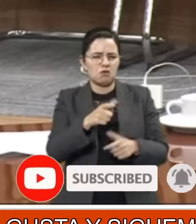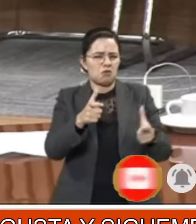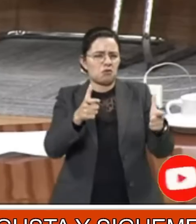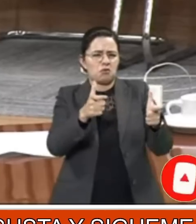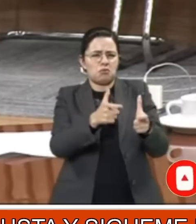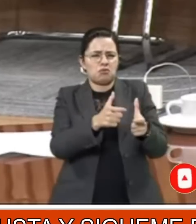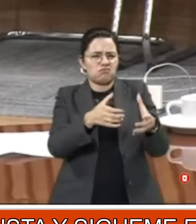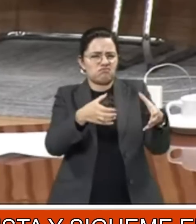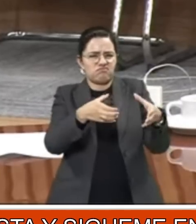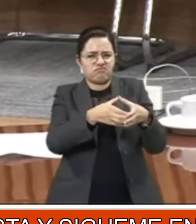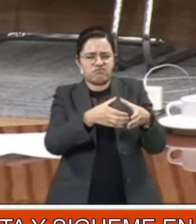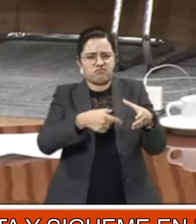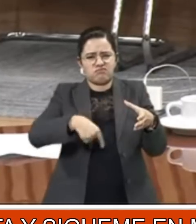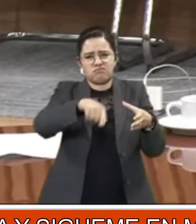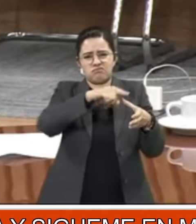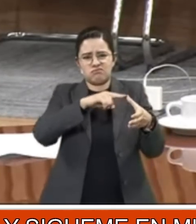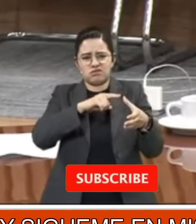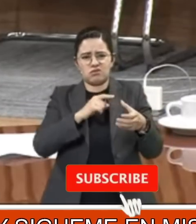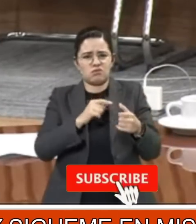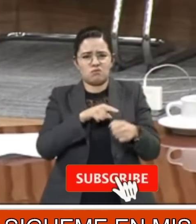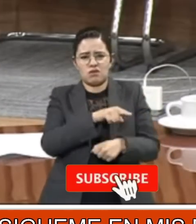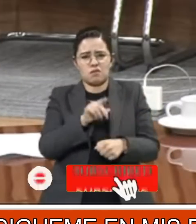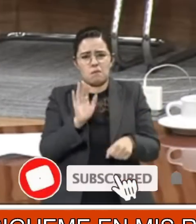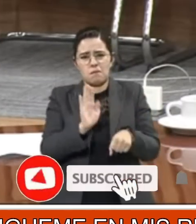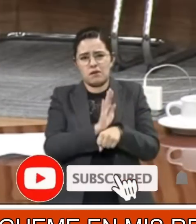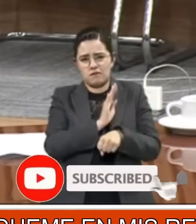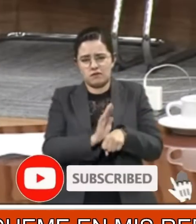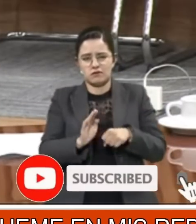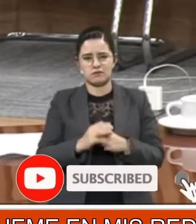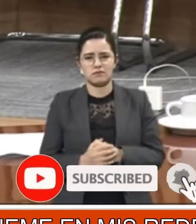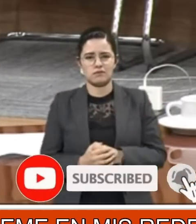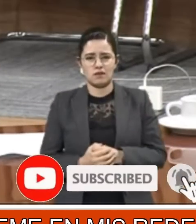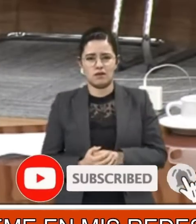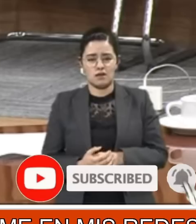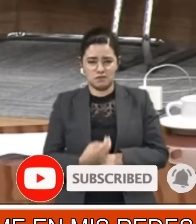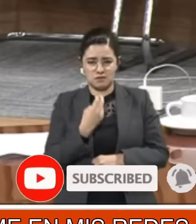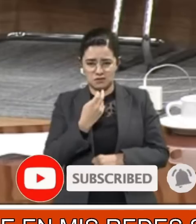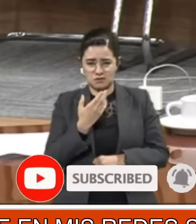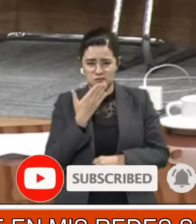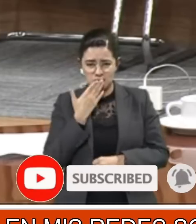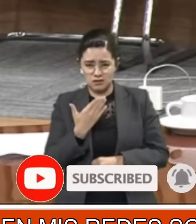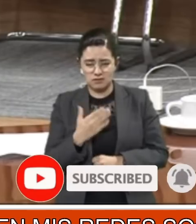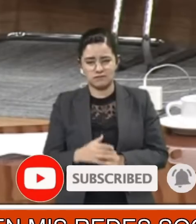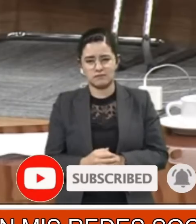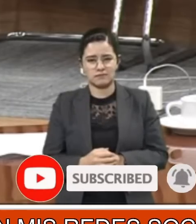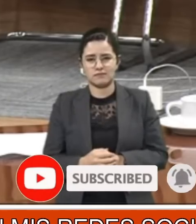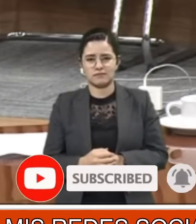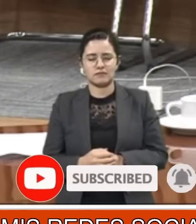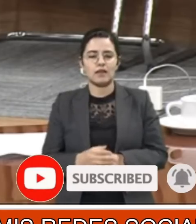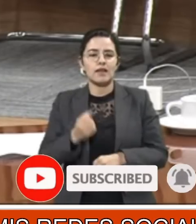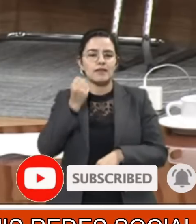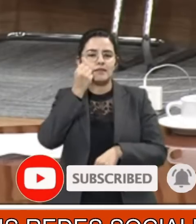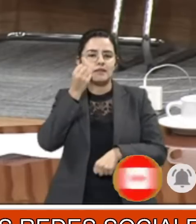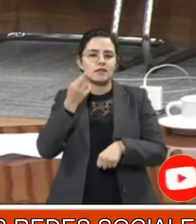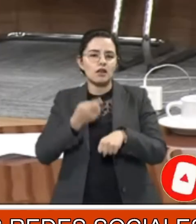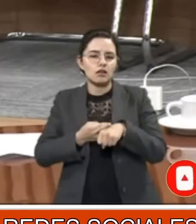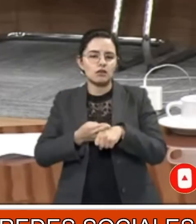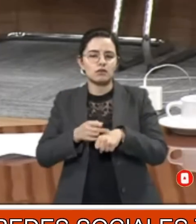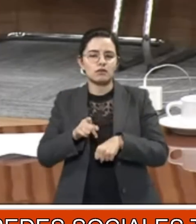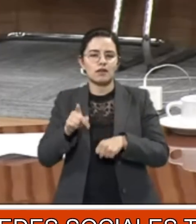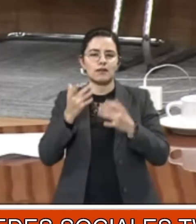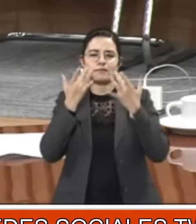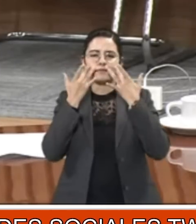Solo que a diferencia de lo que gastó Pemex, estos 138 mil millones de pesos que la autoridad electoral destinó a